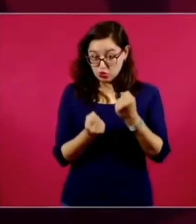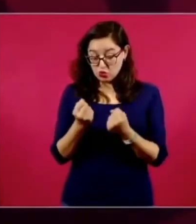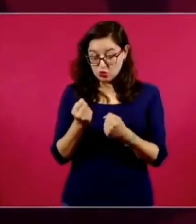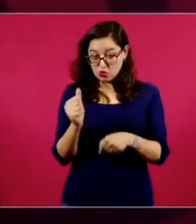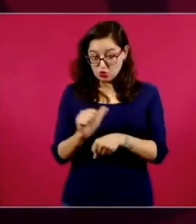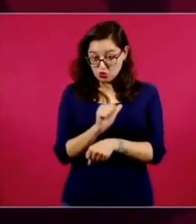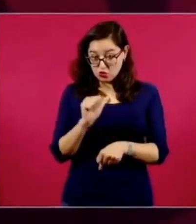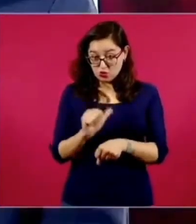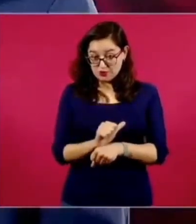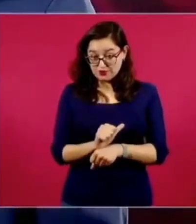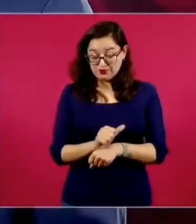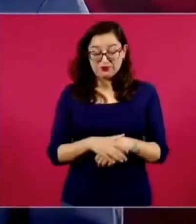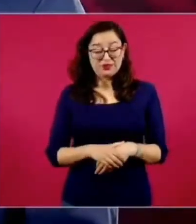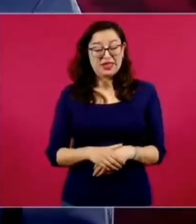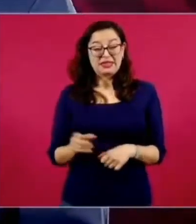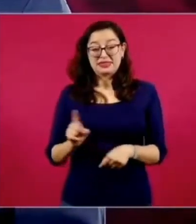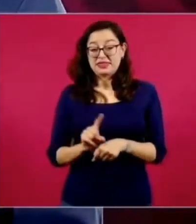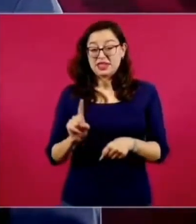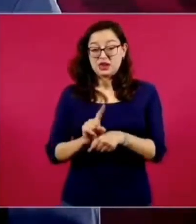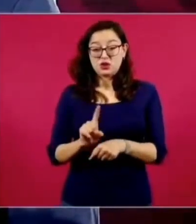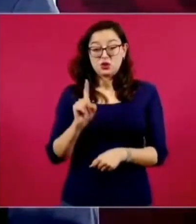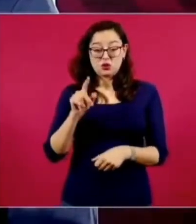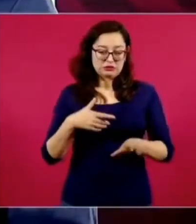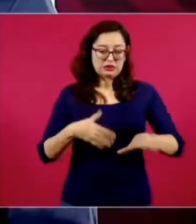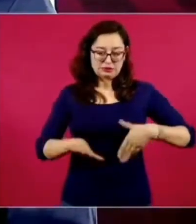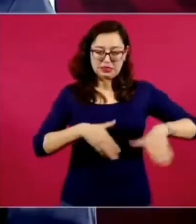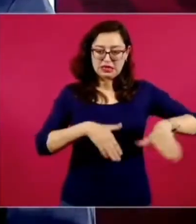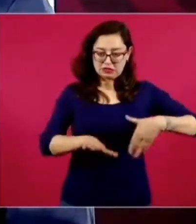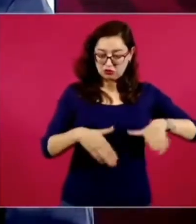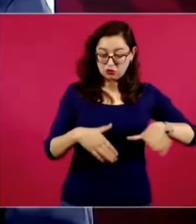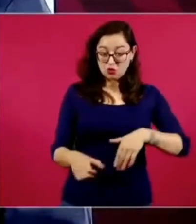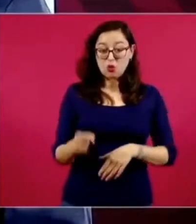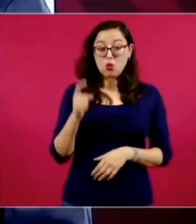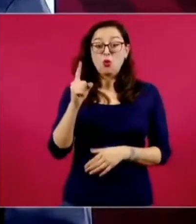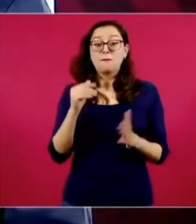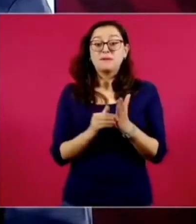1 millón de personas